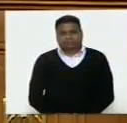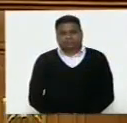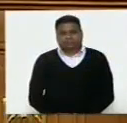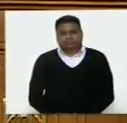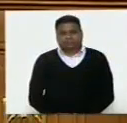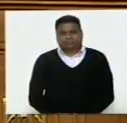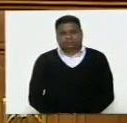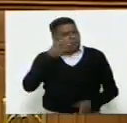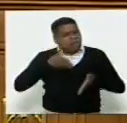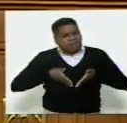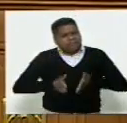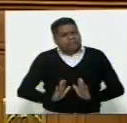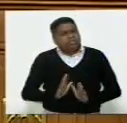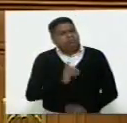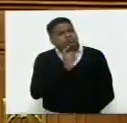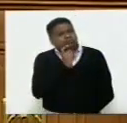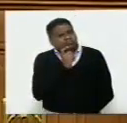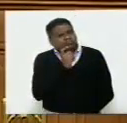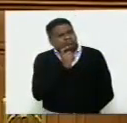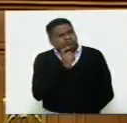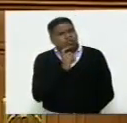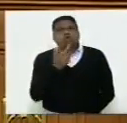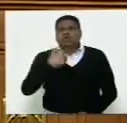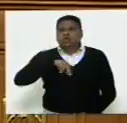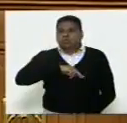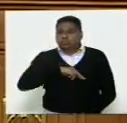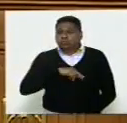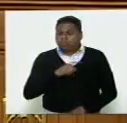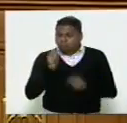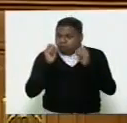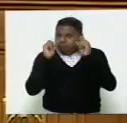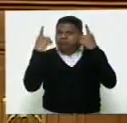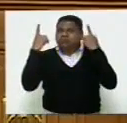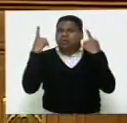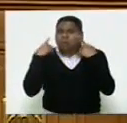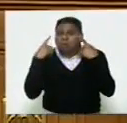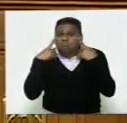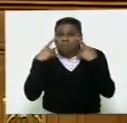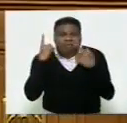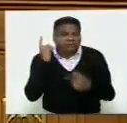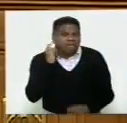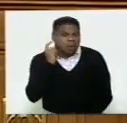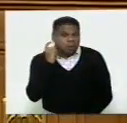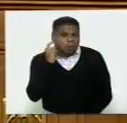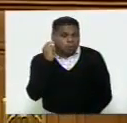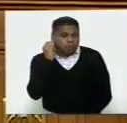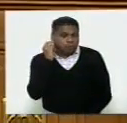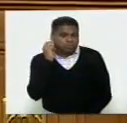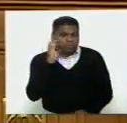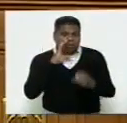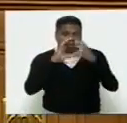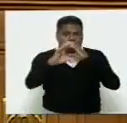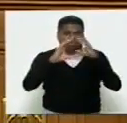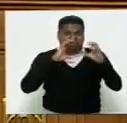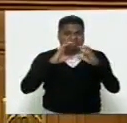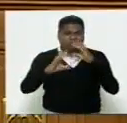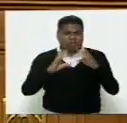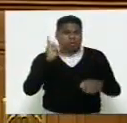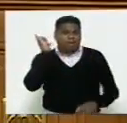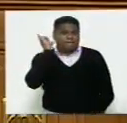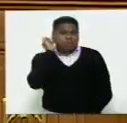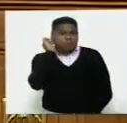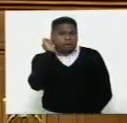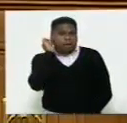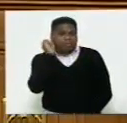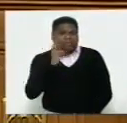cuando yo a veces digo, somos espantadoras de miedos, porque en esa relación que establecemos con las mujeres, de